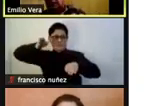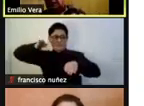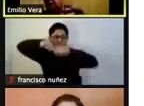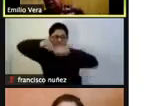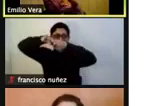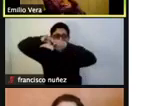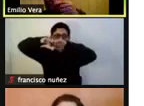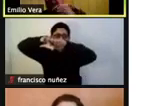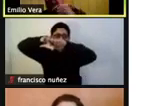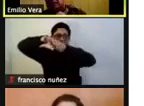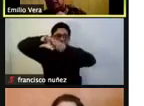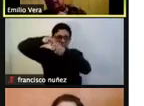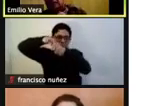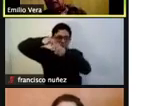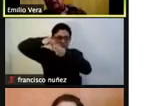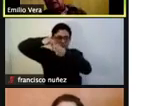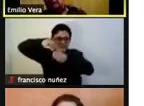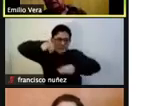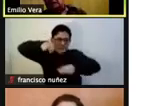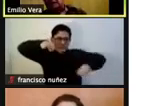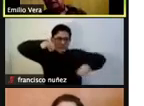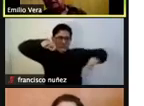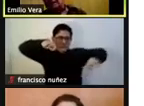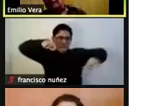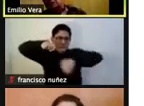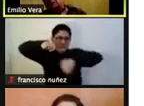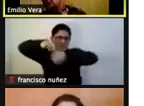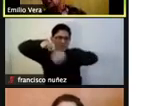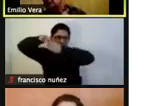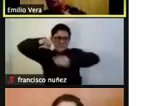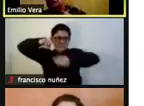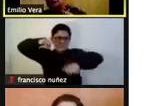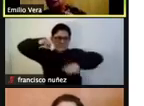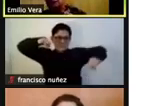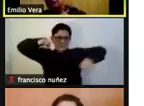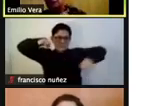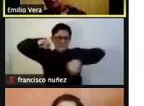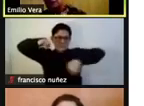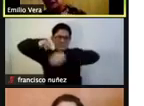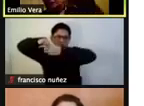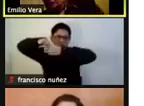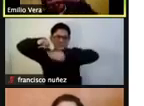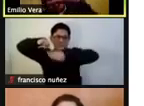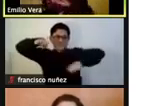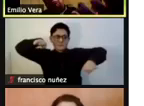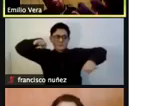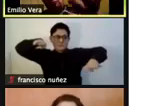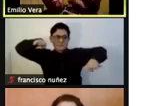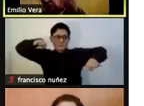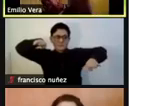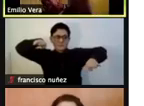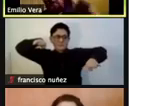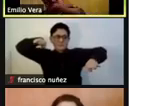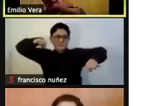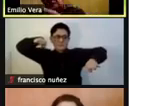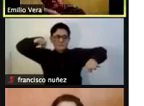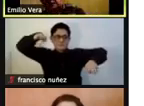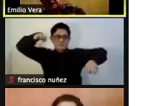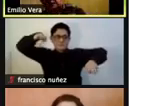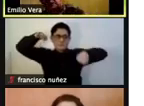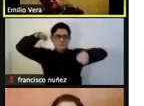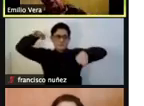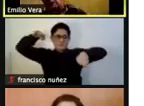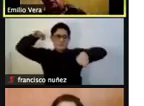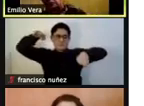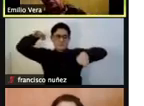aparte del suelo oceánico, están dadas solamente y de un viaje por ver